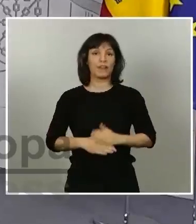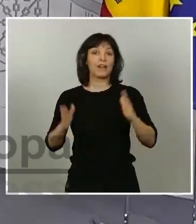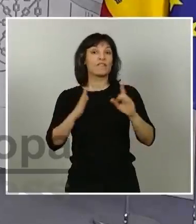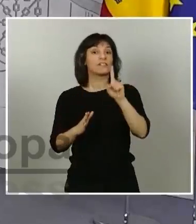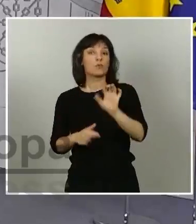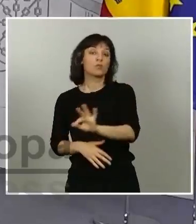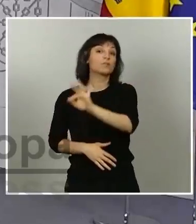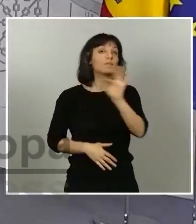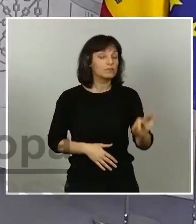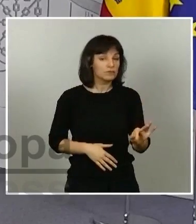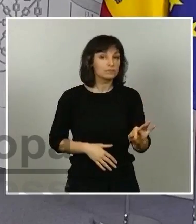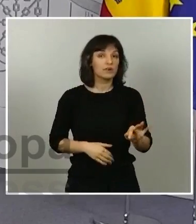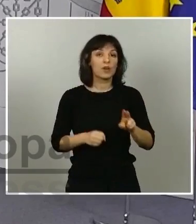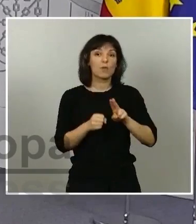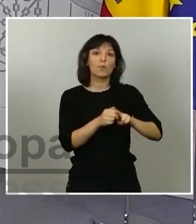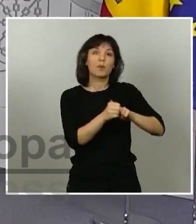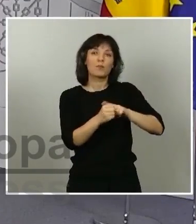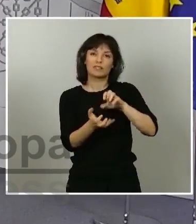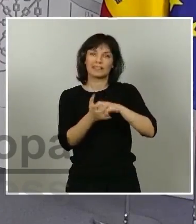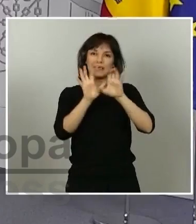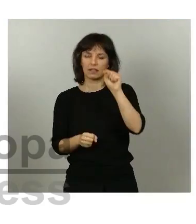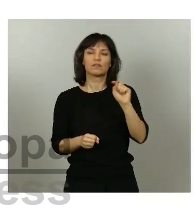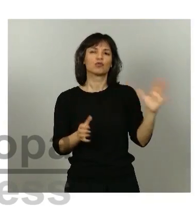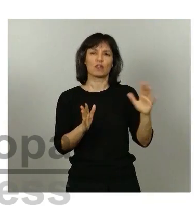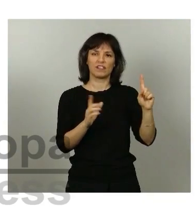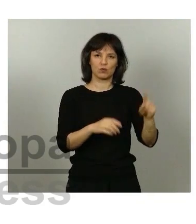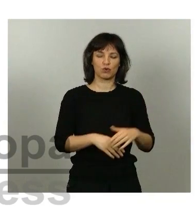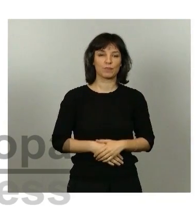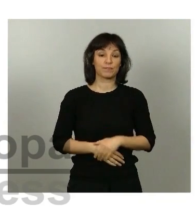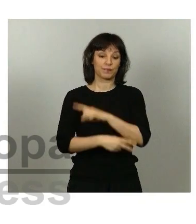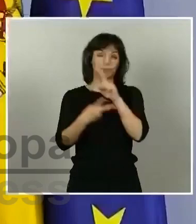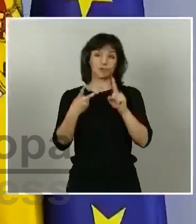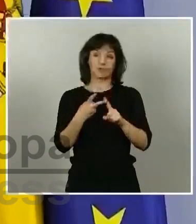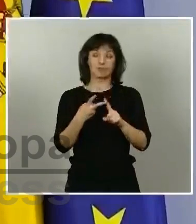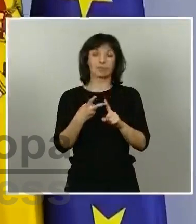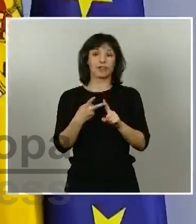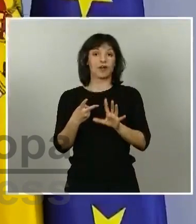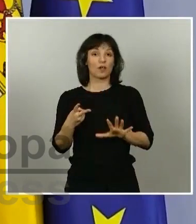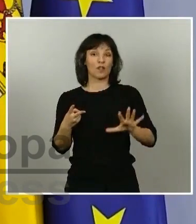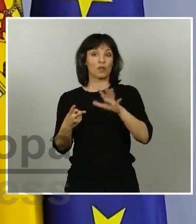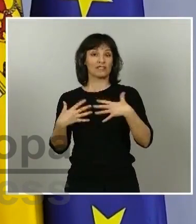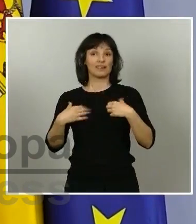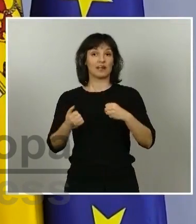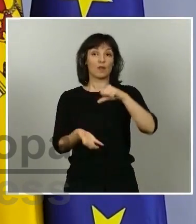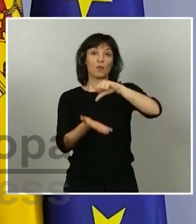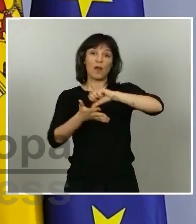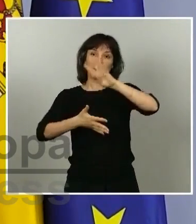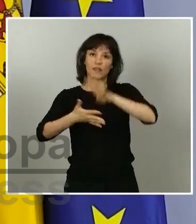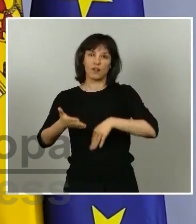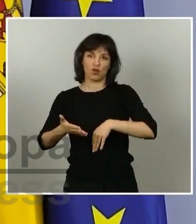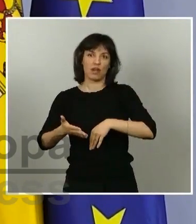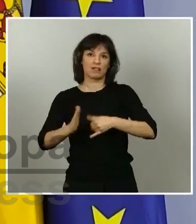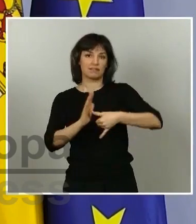las provincias de Castilla y León, las nueve provincias de Castilla y León, las zonas sanitarias de la ciudad de Barcelona, Metropolitana Sur y